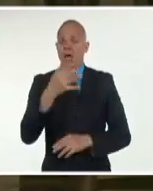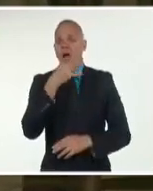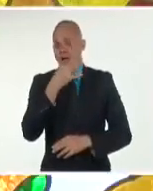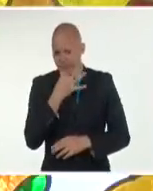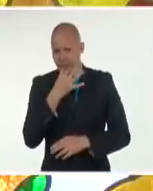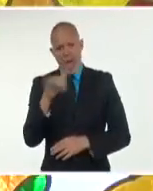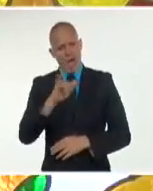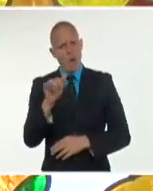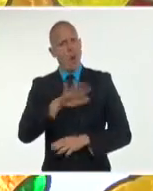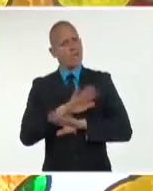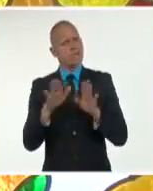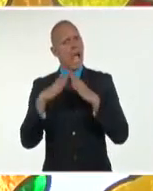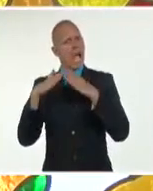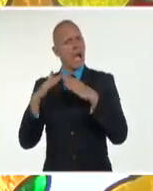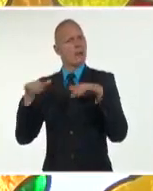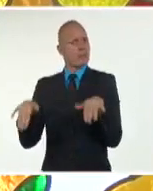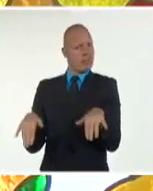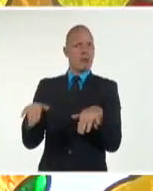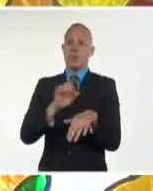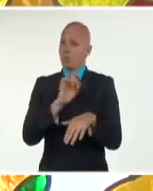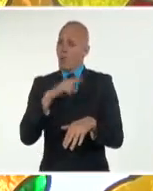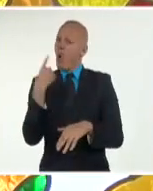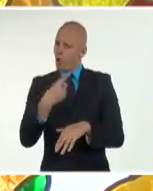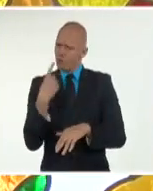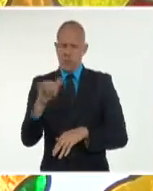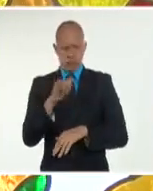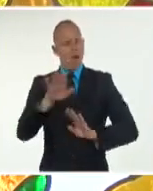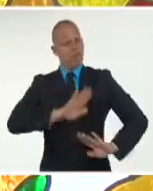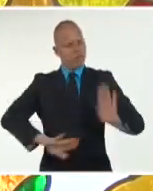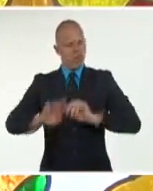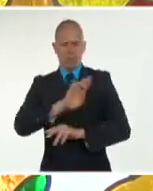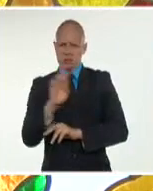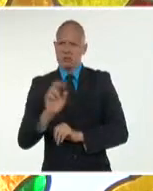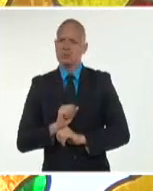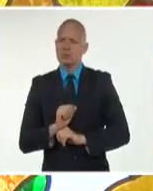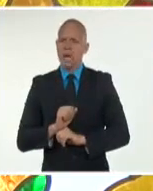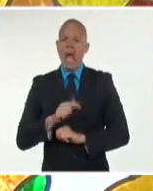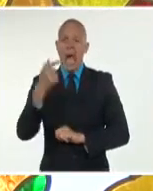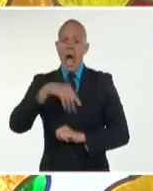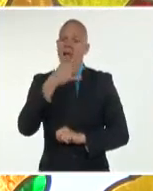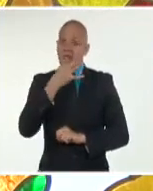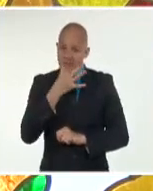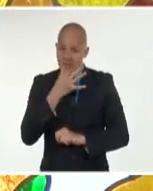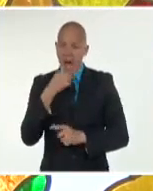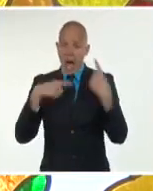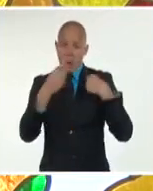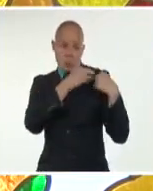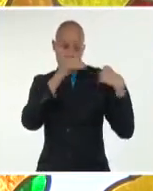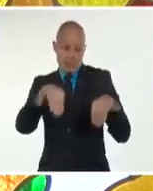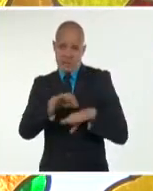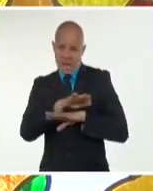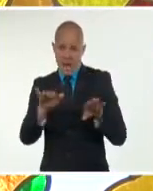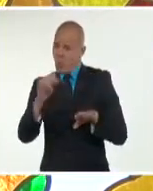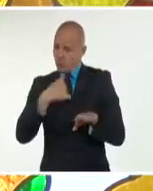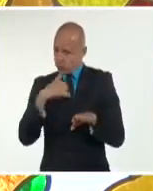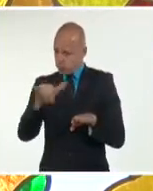la revolución. En nombre de los compañeros que salen en estos momentos de sus funciones y en el mío propio,